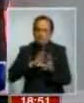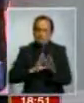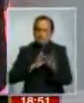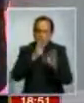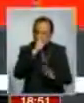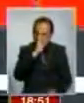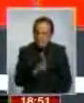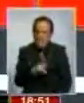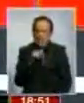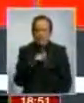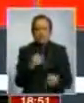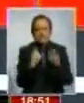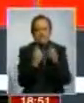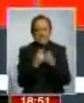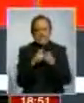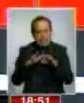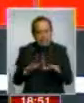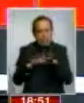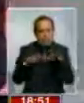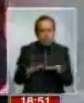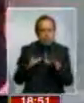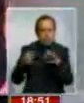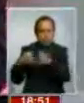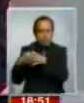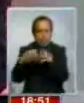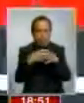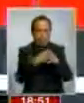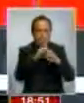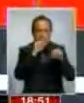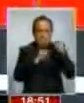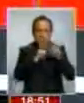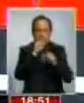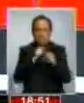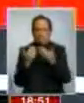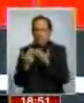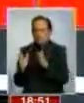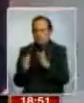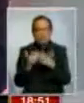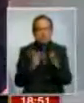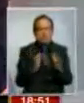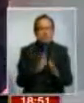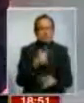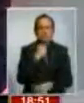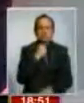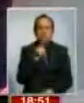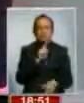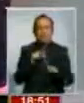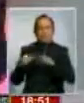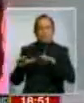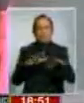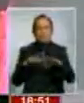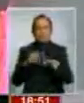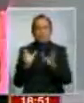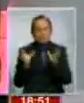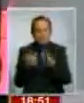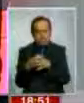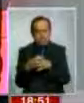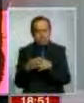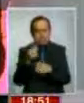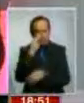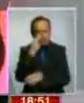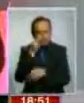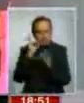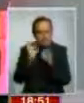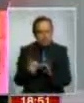movimientos que hay ahora en vez de partidos? No, hablamos todo de Amplitud. No, me gustan los movimientos, me gustan los partidos con circuito conocido,